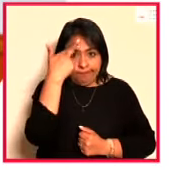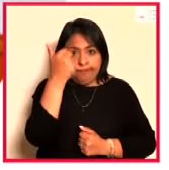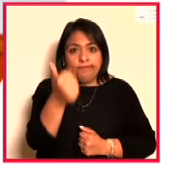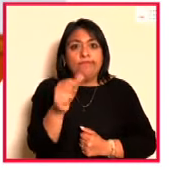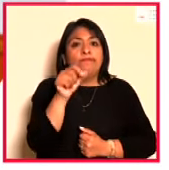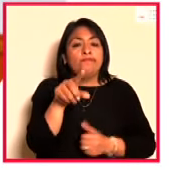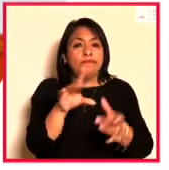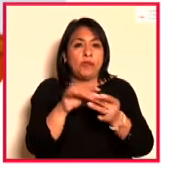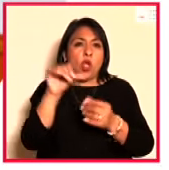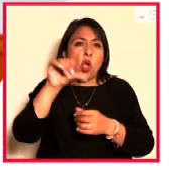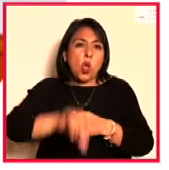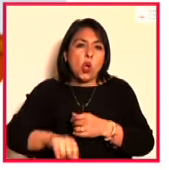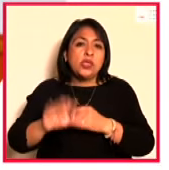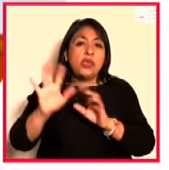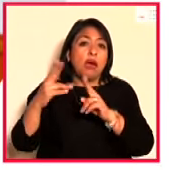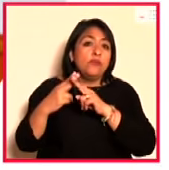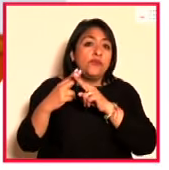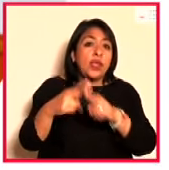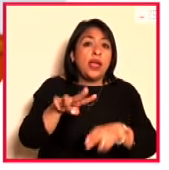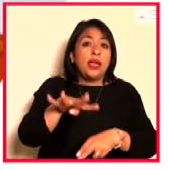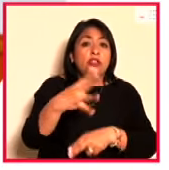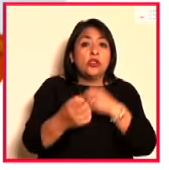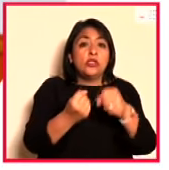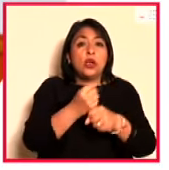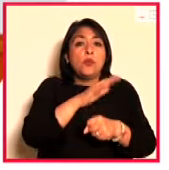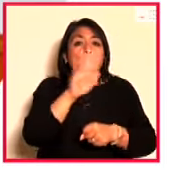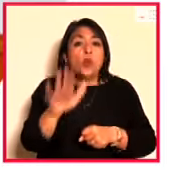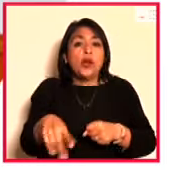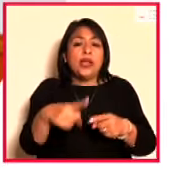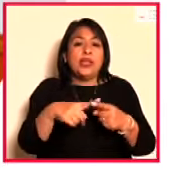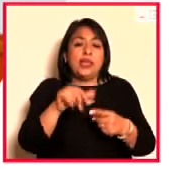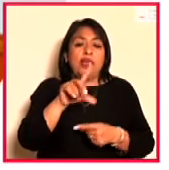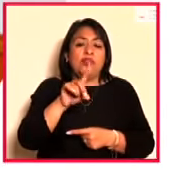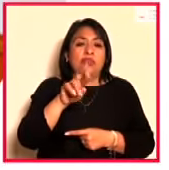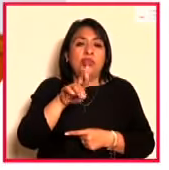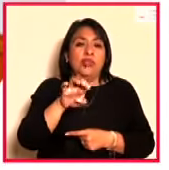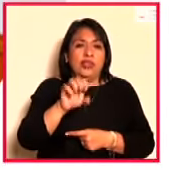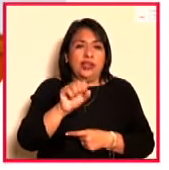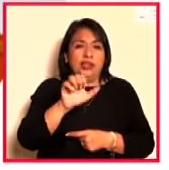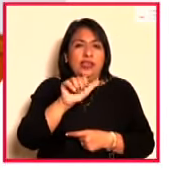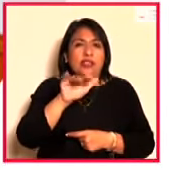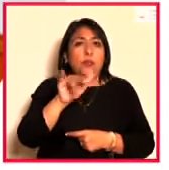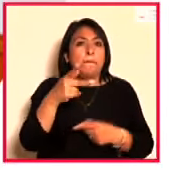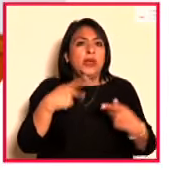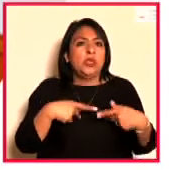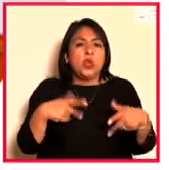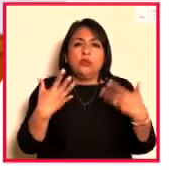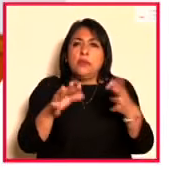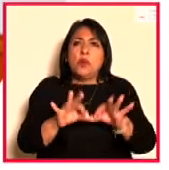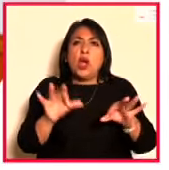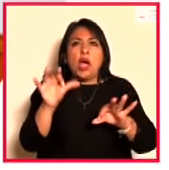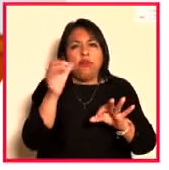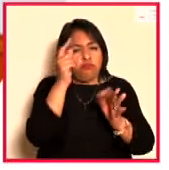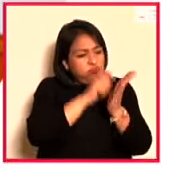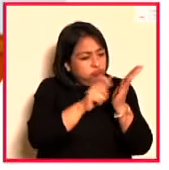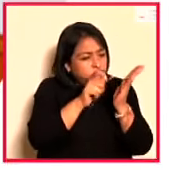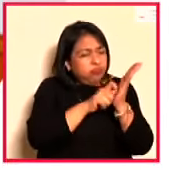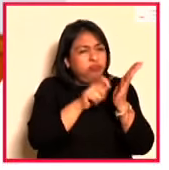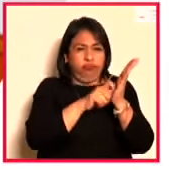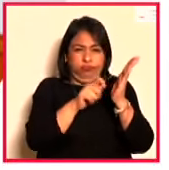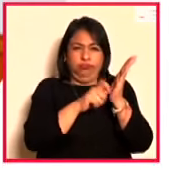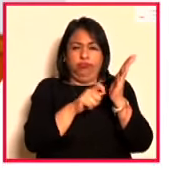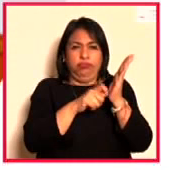se cumplen 14 años del fallecimiento de Andrés Enestrosa, un gran personaje que entregó su vida a las letras, a la escritura.